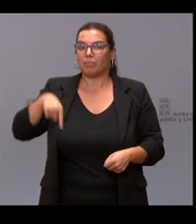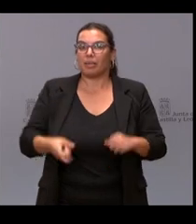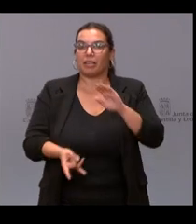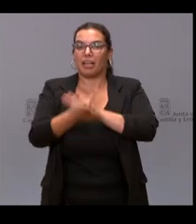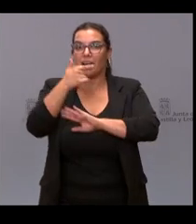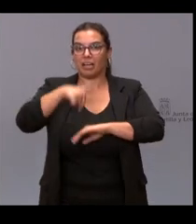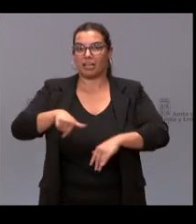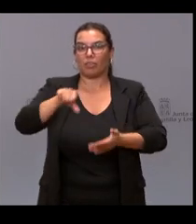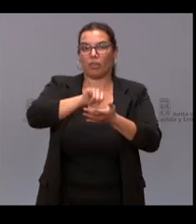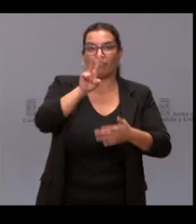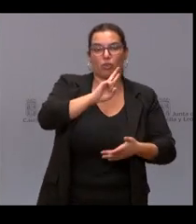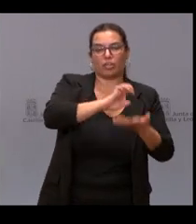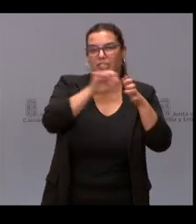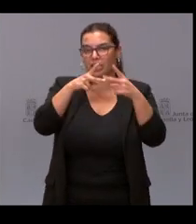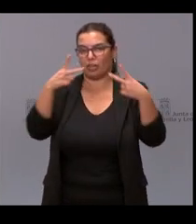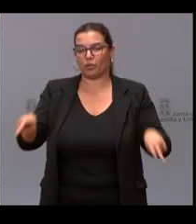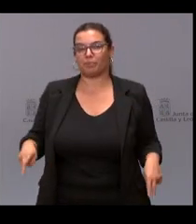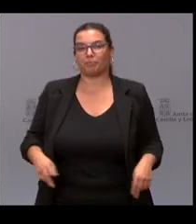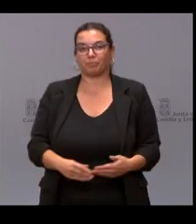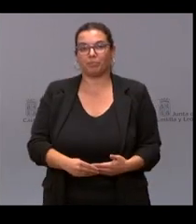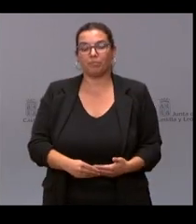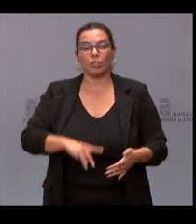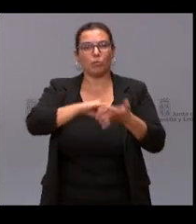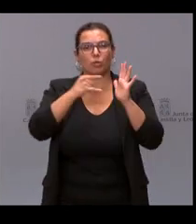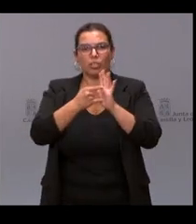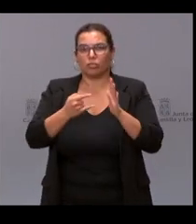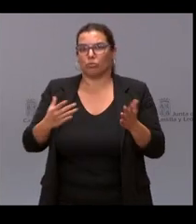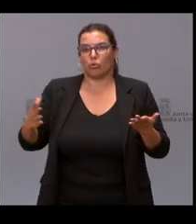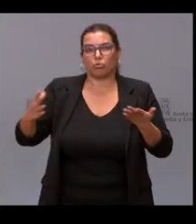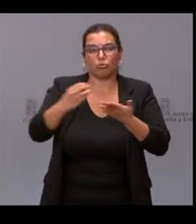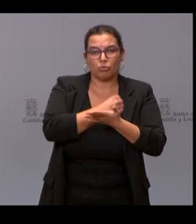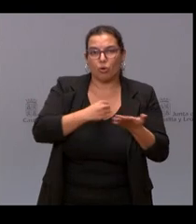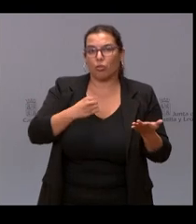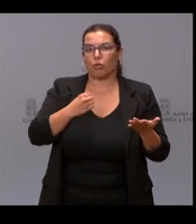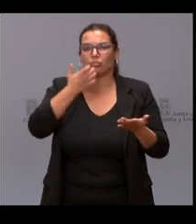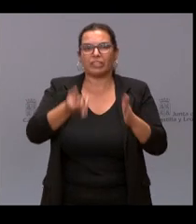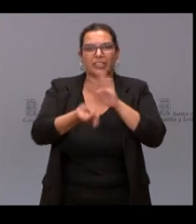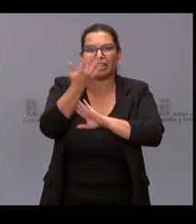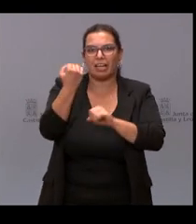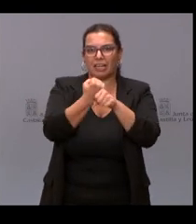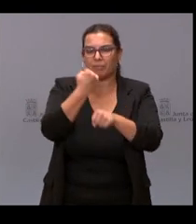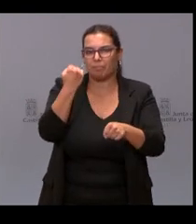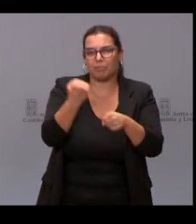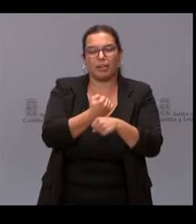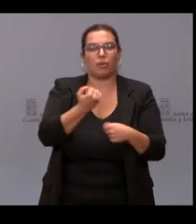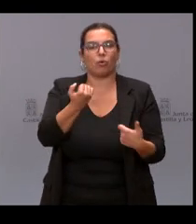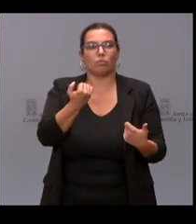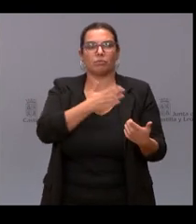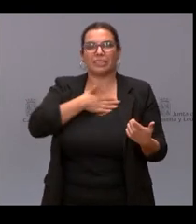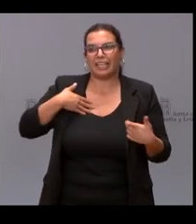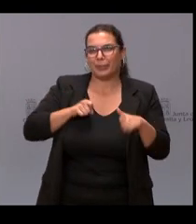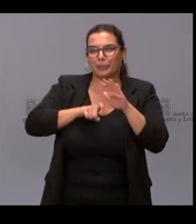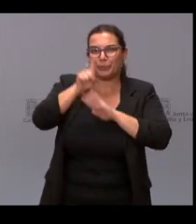en Valladolid y en Castilla y León. Todos aquellos proyectos viables que generen empleo, que quieran crecer, que